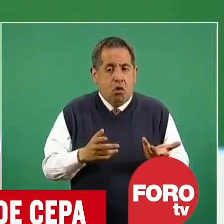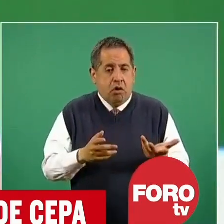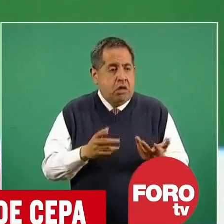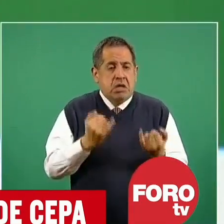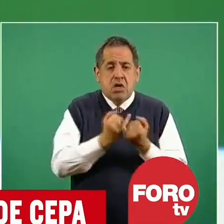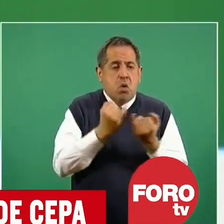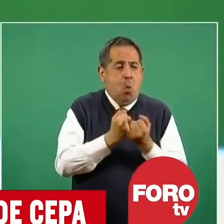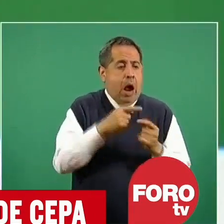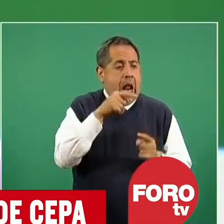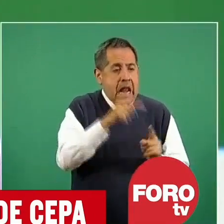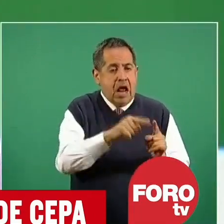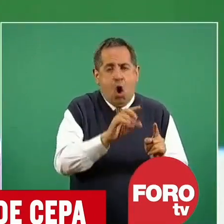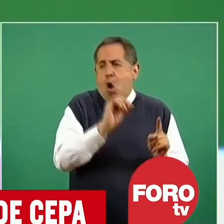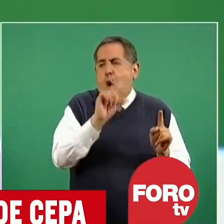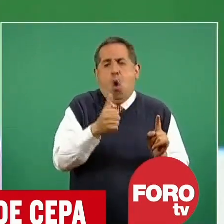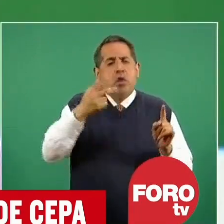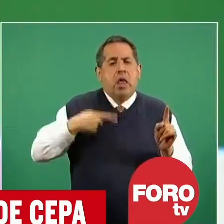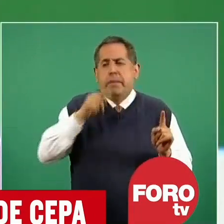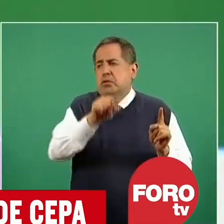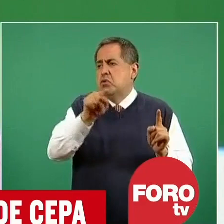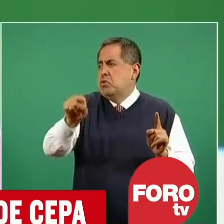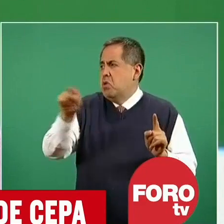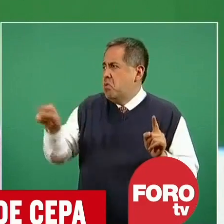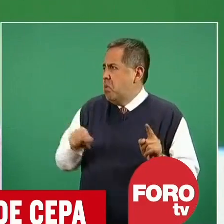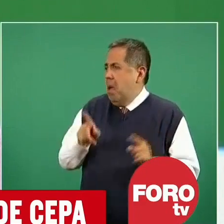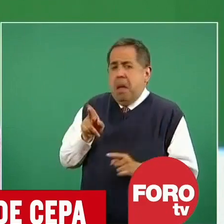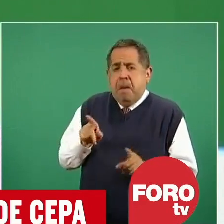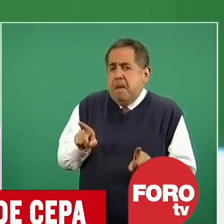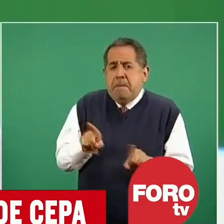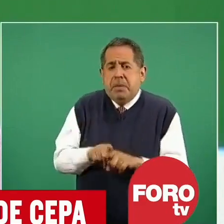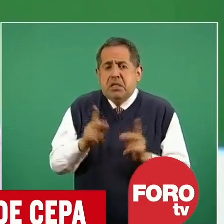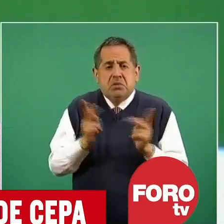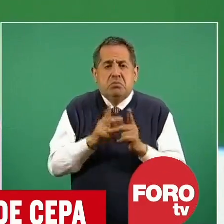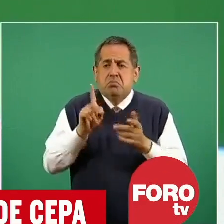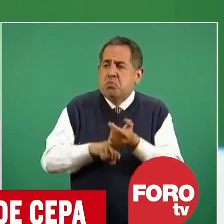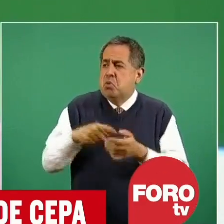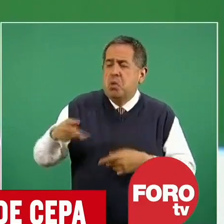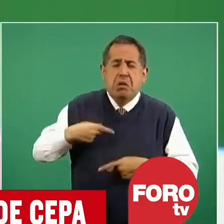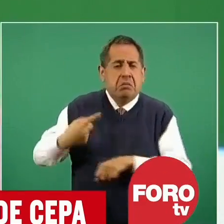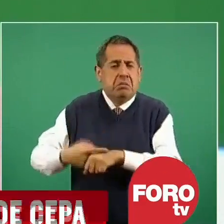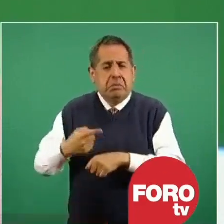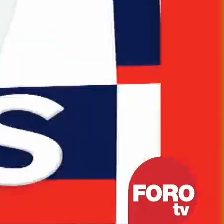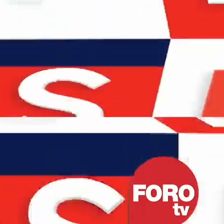de que la nueva variante de coronavirus sea más infecciosa o más letal.